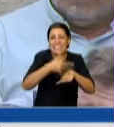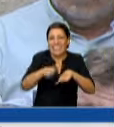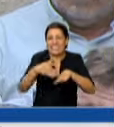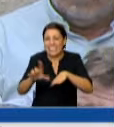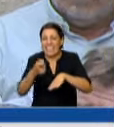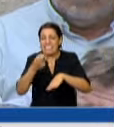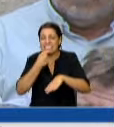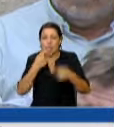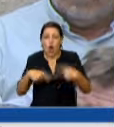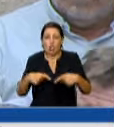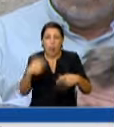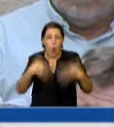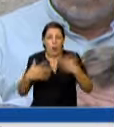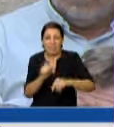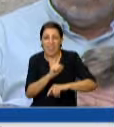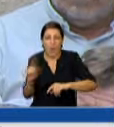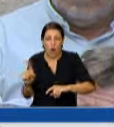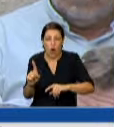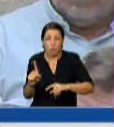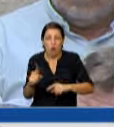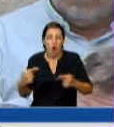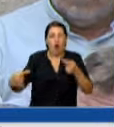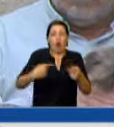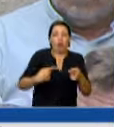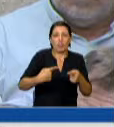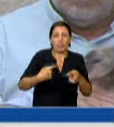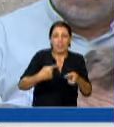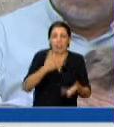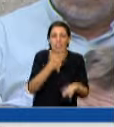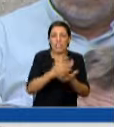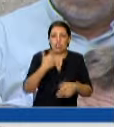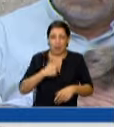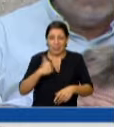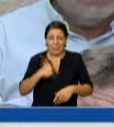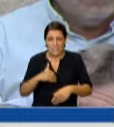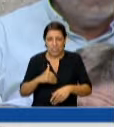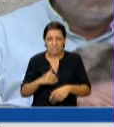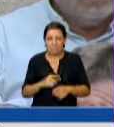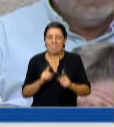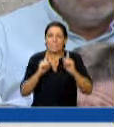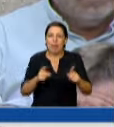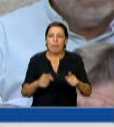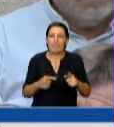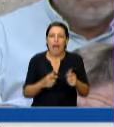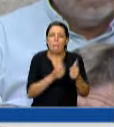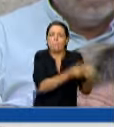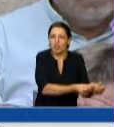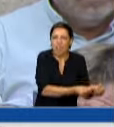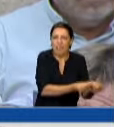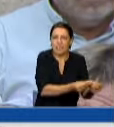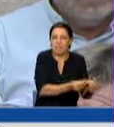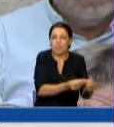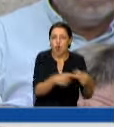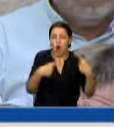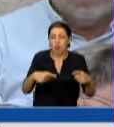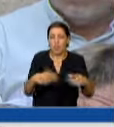la gente lo único que quiere es explayarse, quiere mostrar su disconformismo con respecto a este proyecto de ley de bases. Lo escucharon poco, porque en un